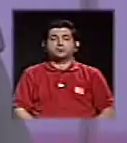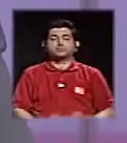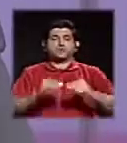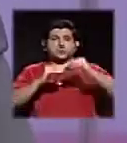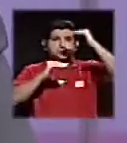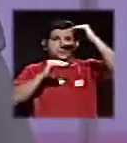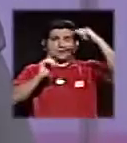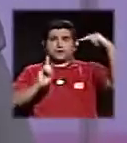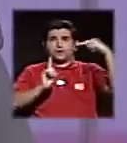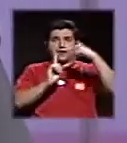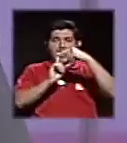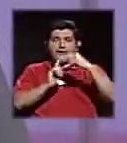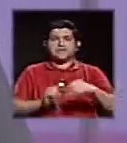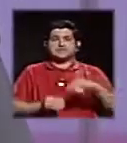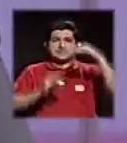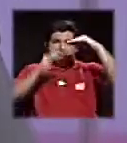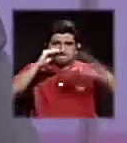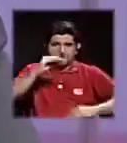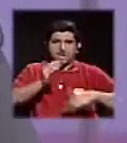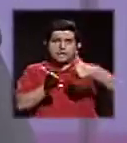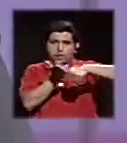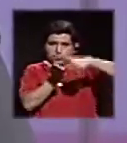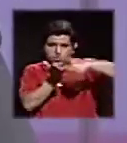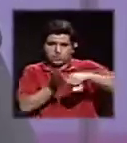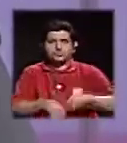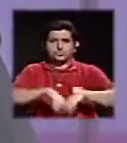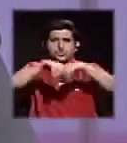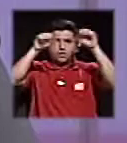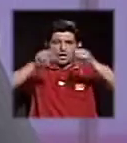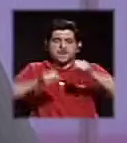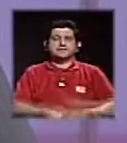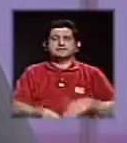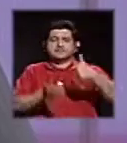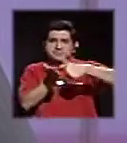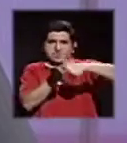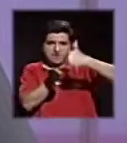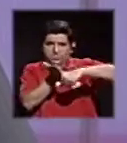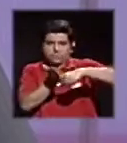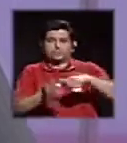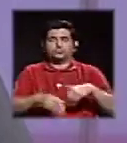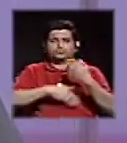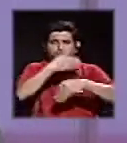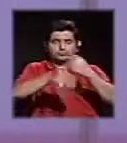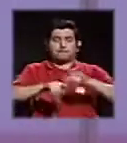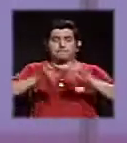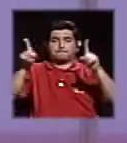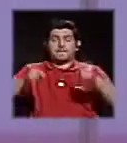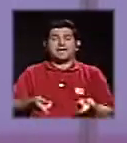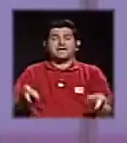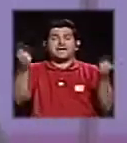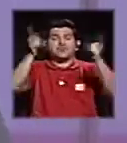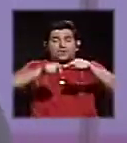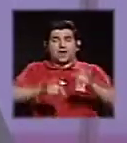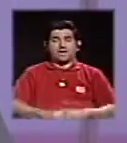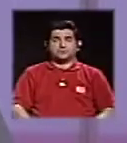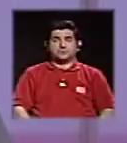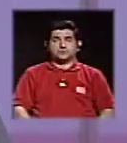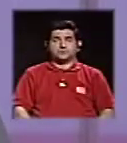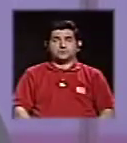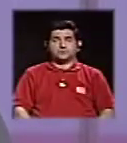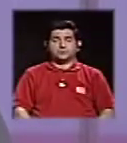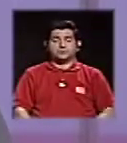verdad que mayor votación a menor votación por el sistema electoral mientras que el caso de los cargos de